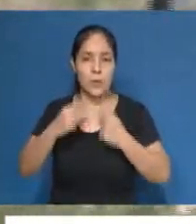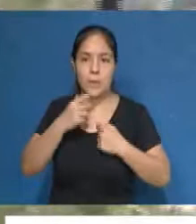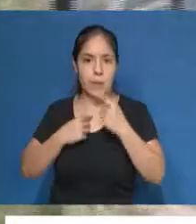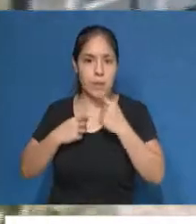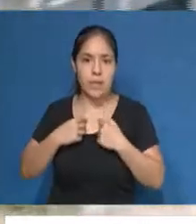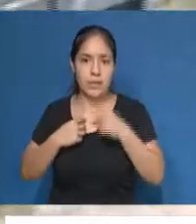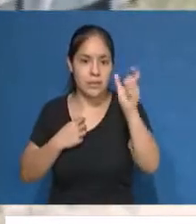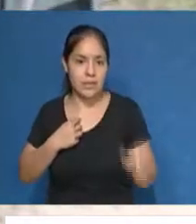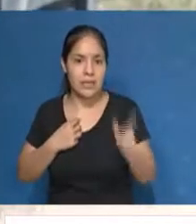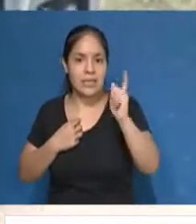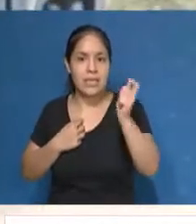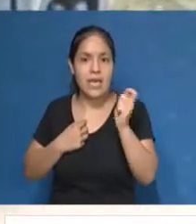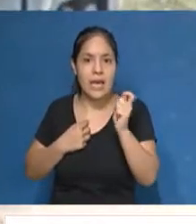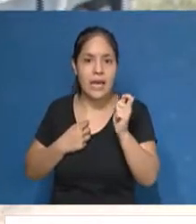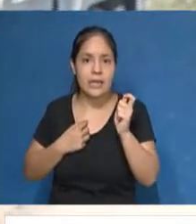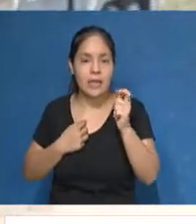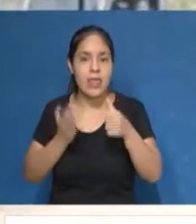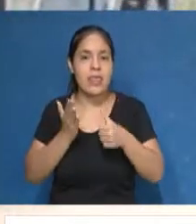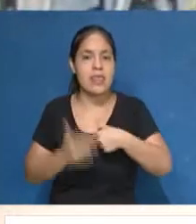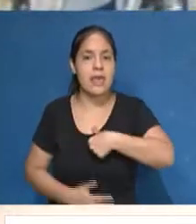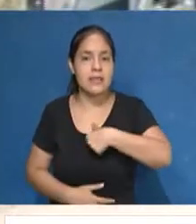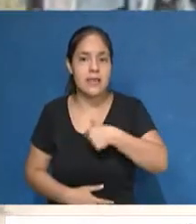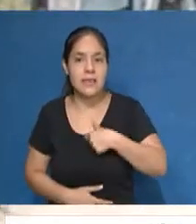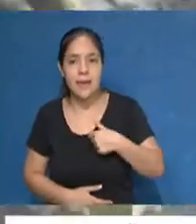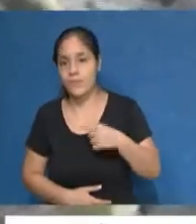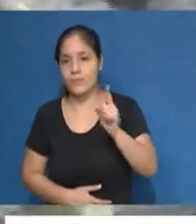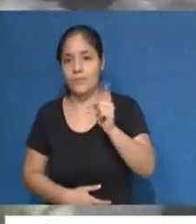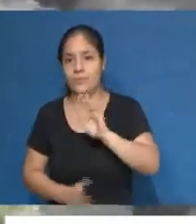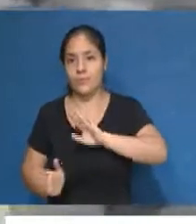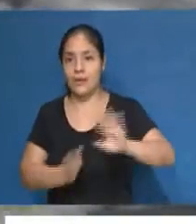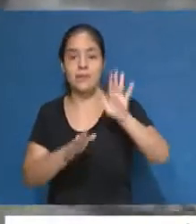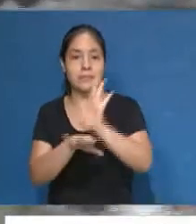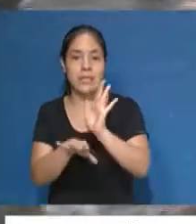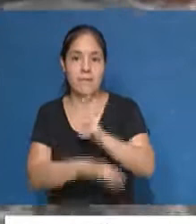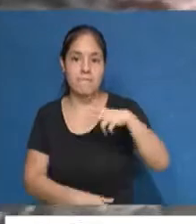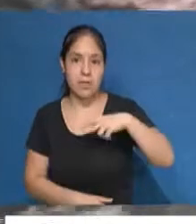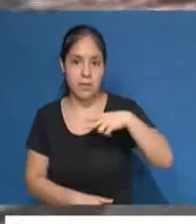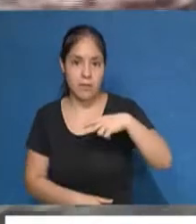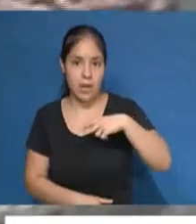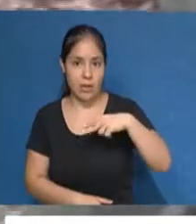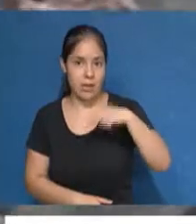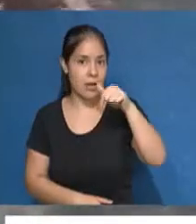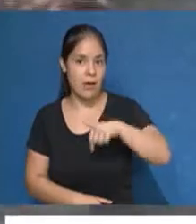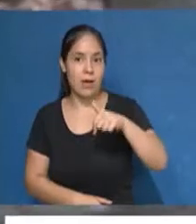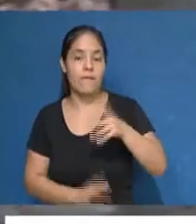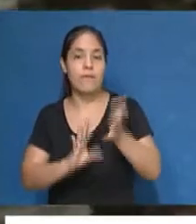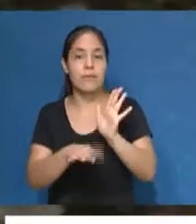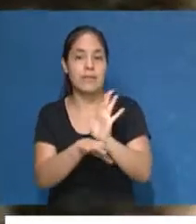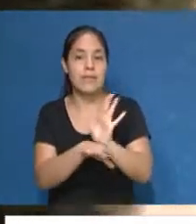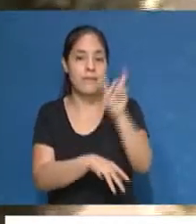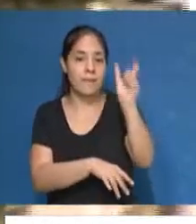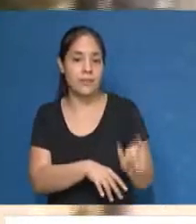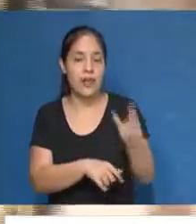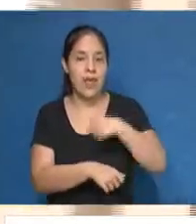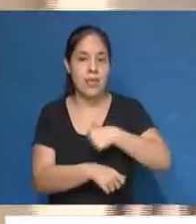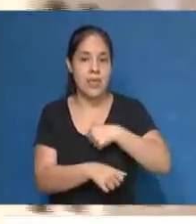a la persona. Recordemos que es un delito de índole privada, claro. Y lo cual hay que tratar de resguardar ante todo la